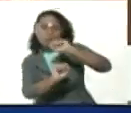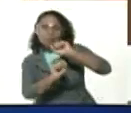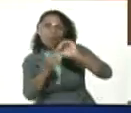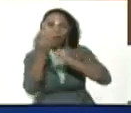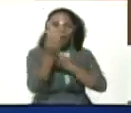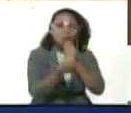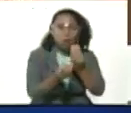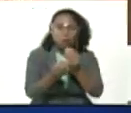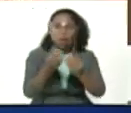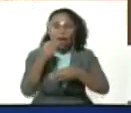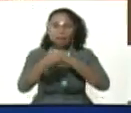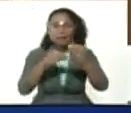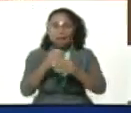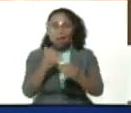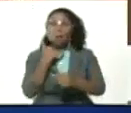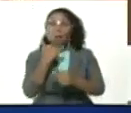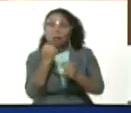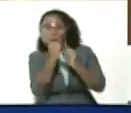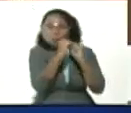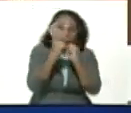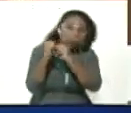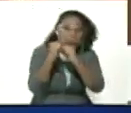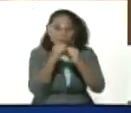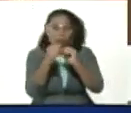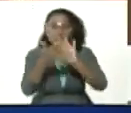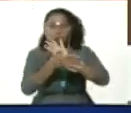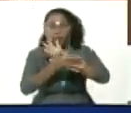para sortear cualquier golpe que venga, ¿verdad?